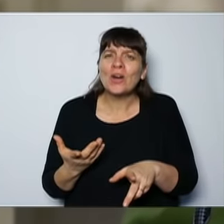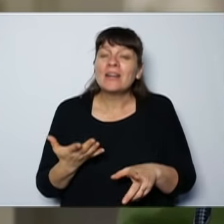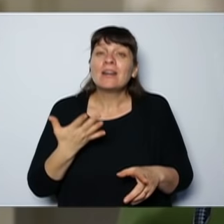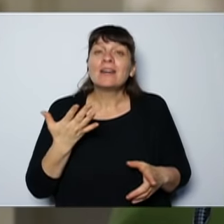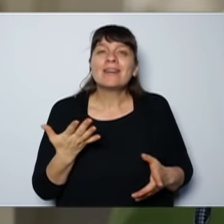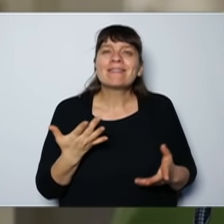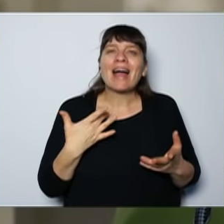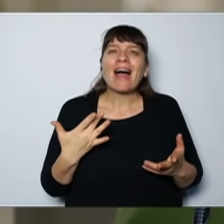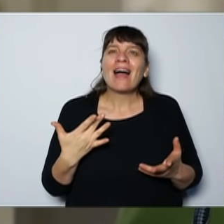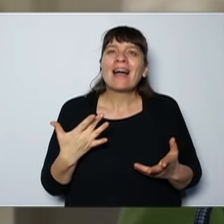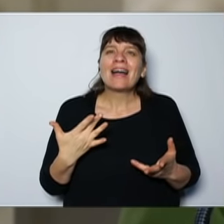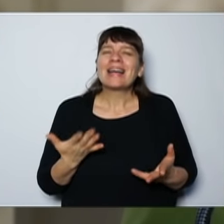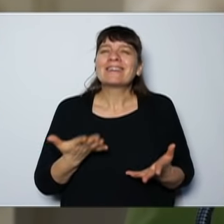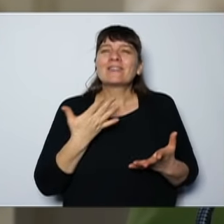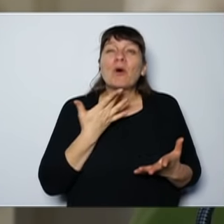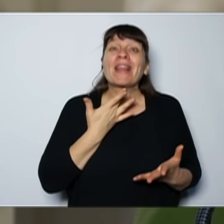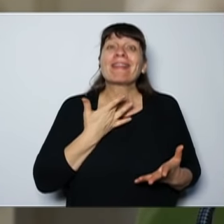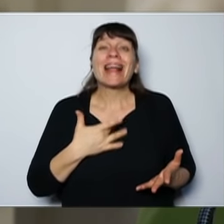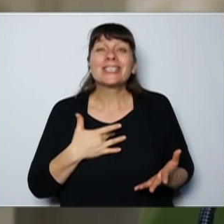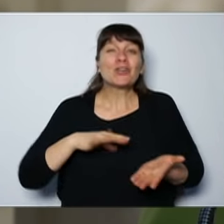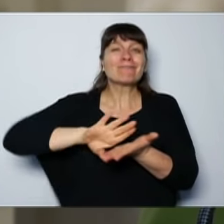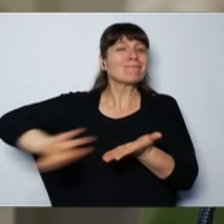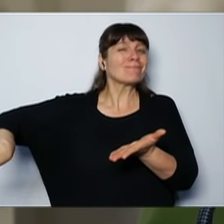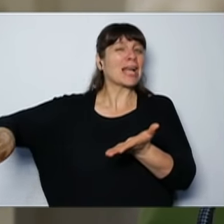está tentado del espíritu sectario.